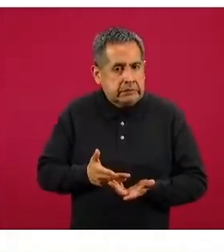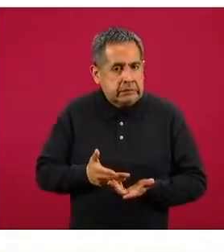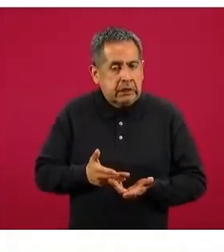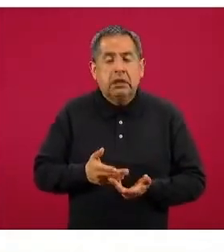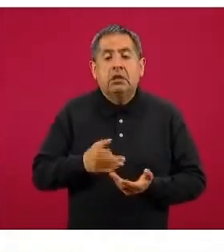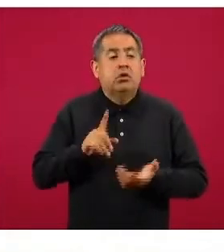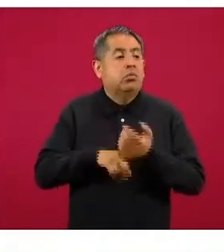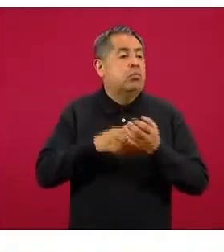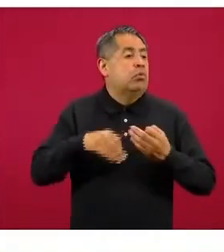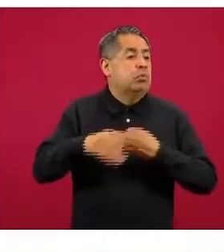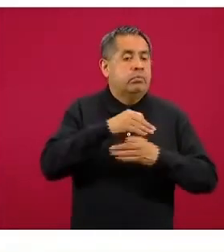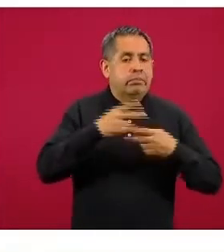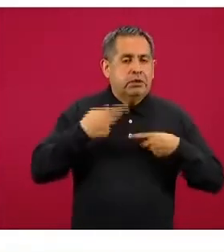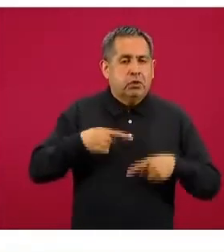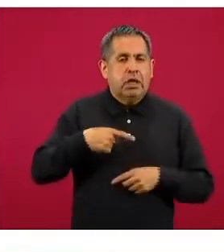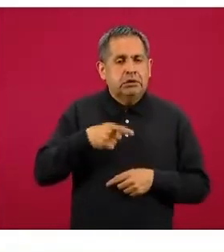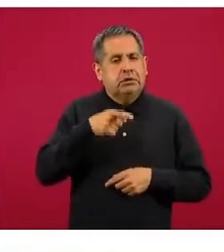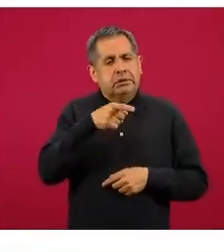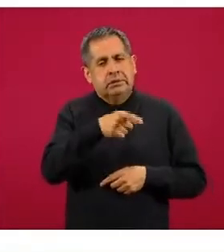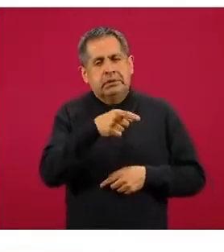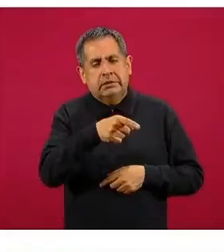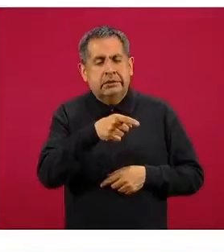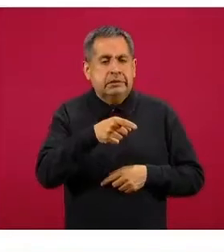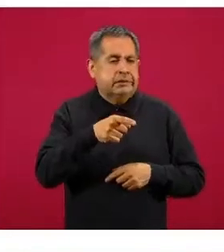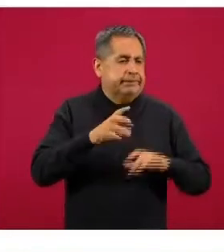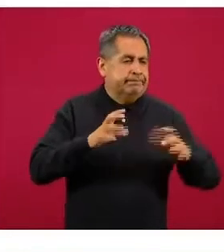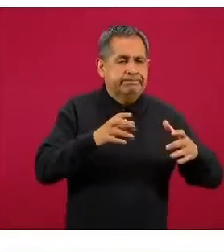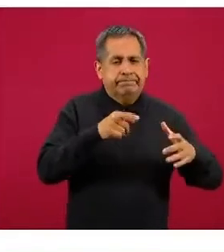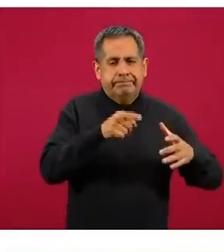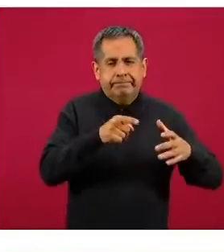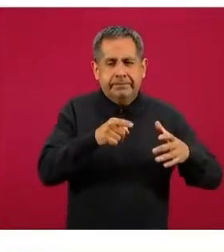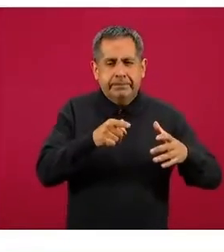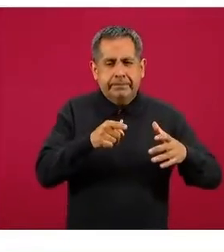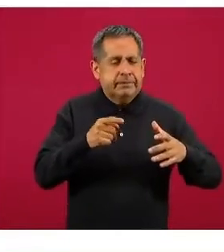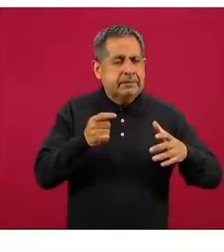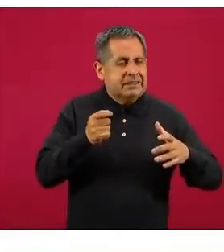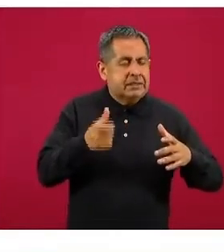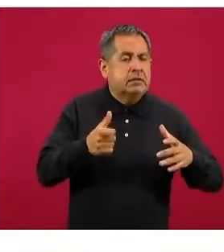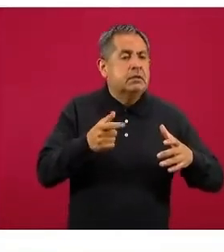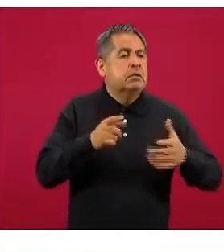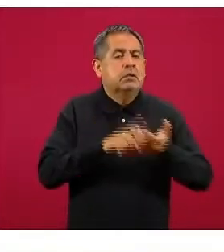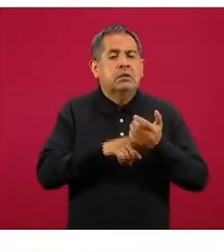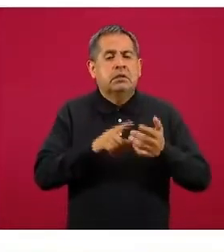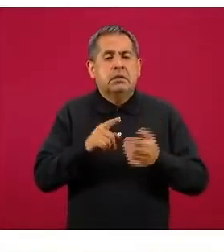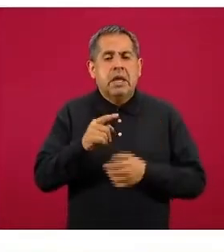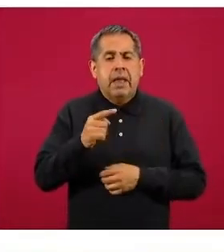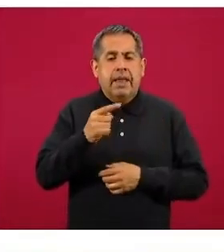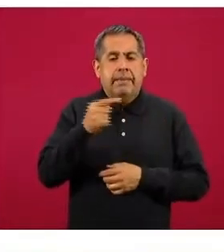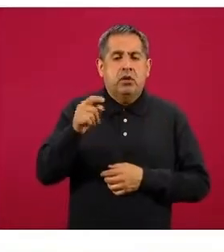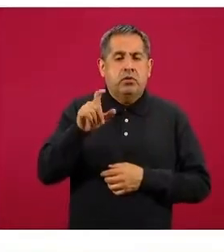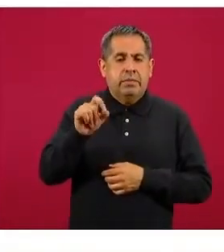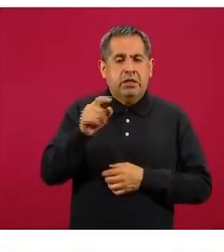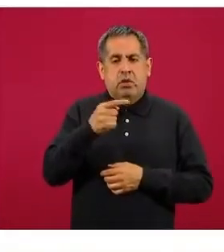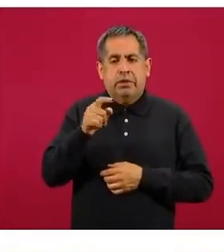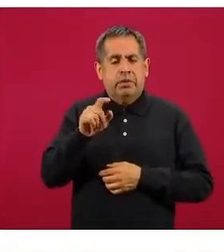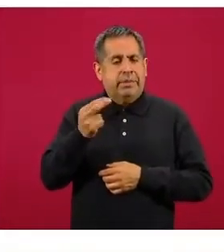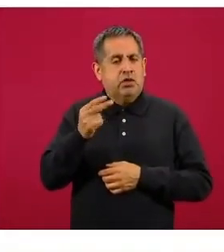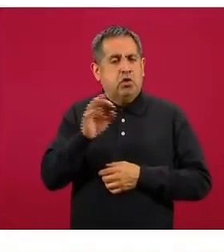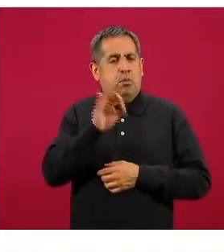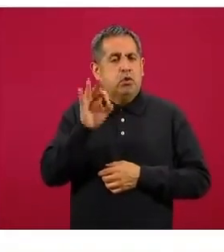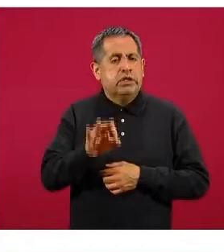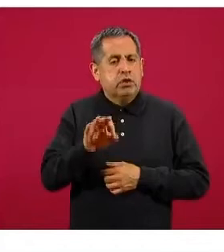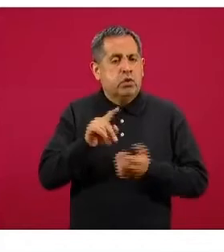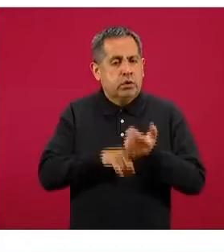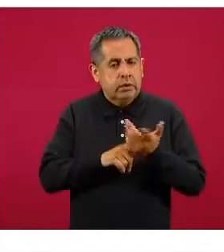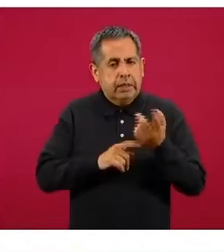los usuarios de esa plataforma con una disminución de menos 20 o menos